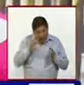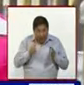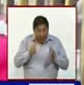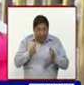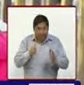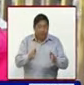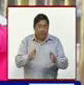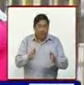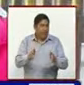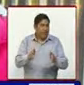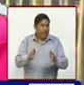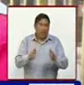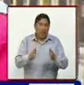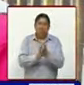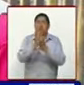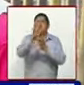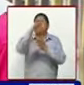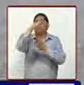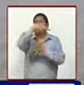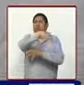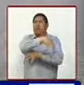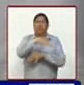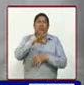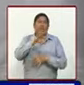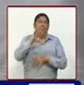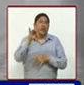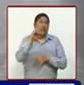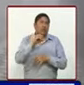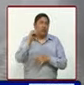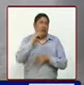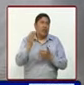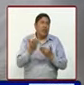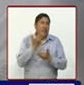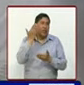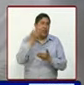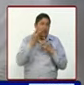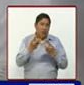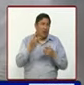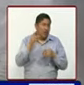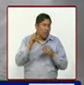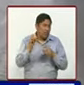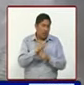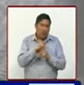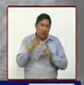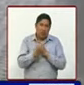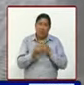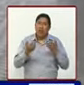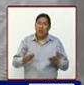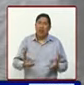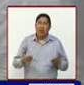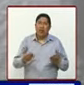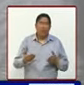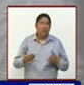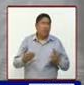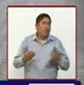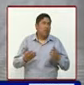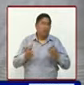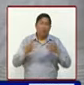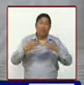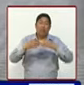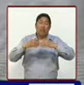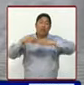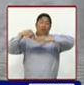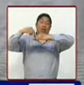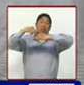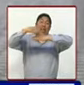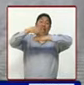está canalizado al casi al 98%, ¿no? Por eso justamente acá la pasarela lo ha movido,